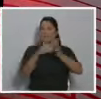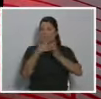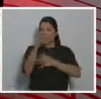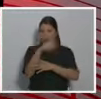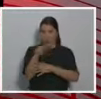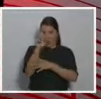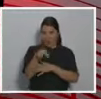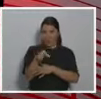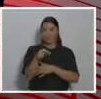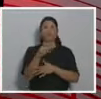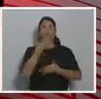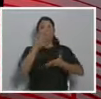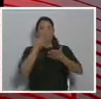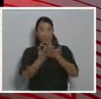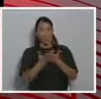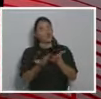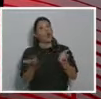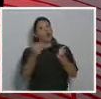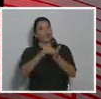Vamos a darle de nuevo.